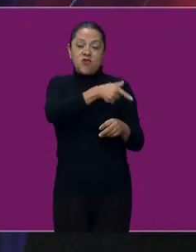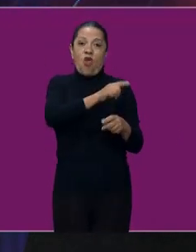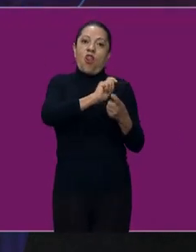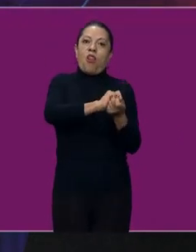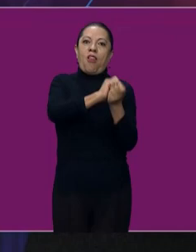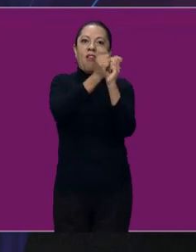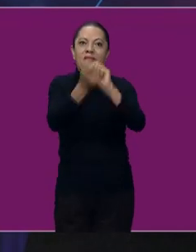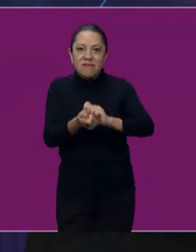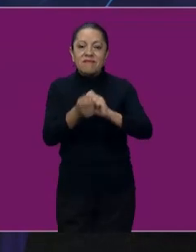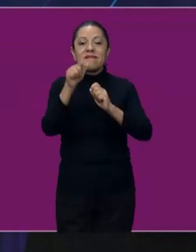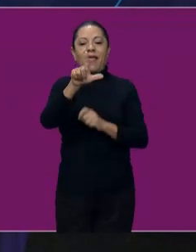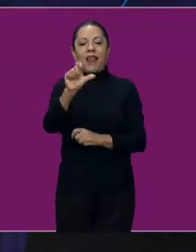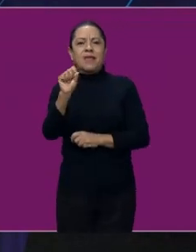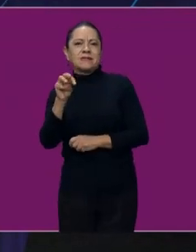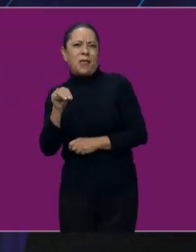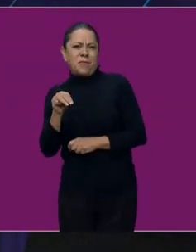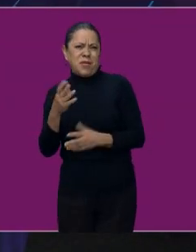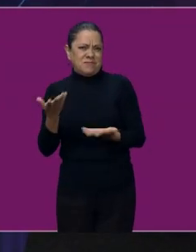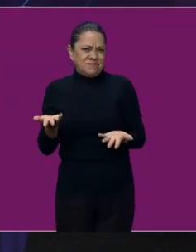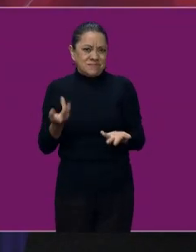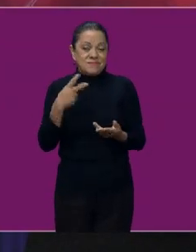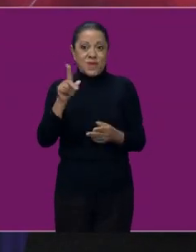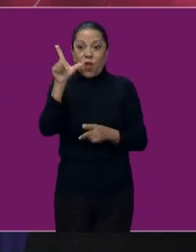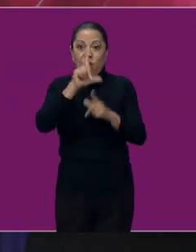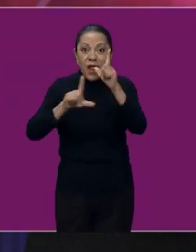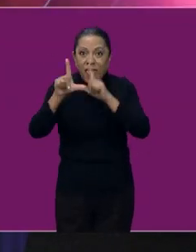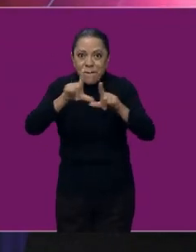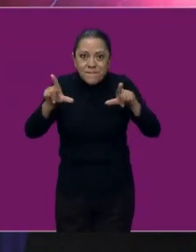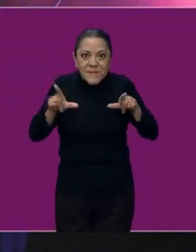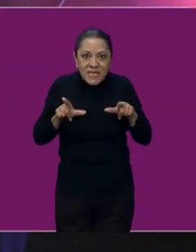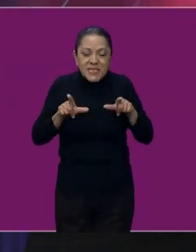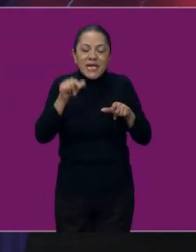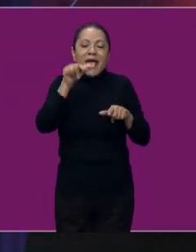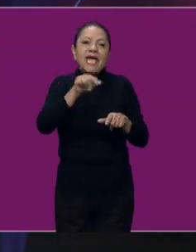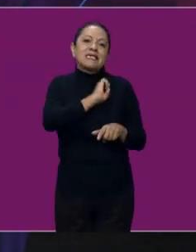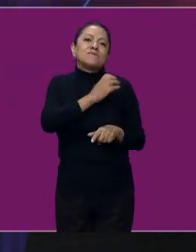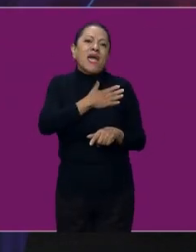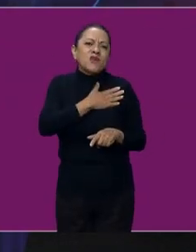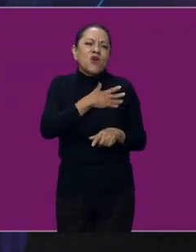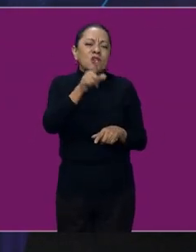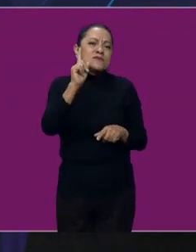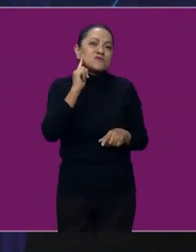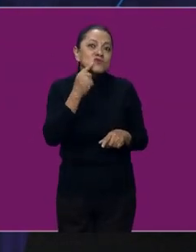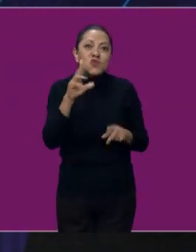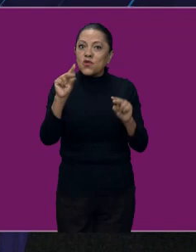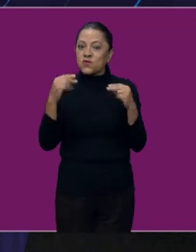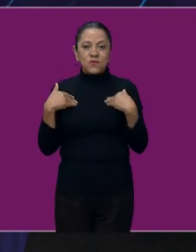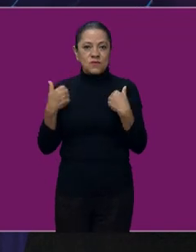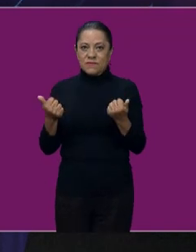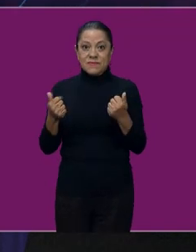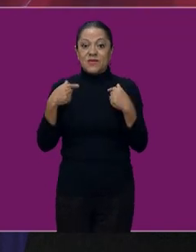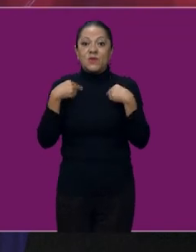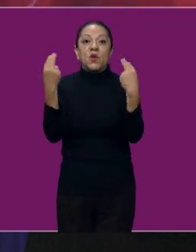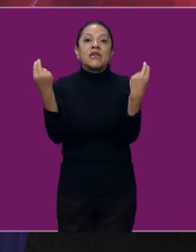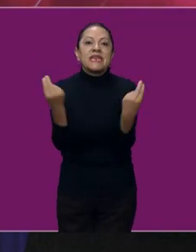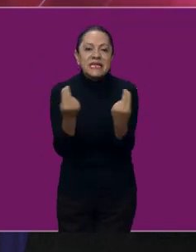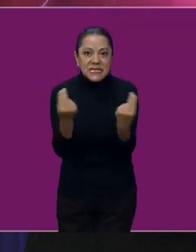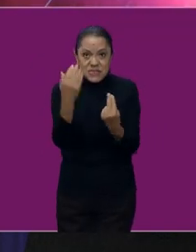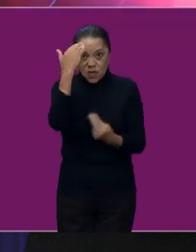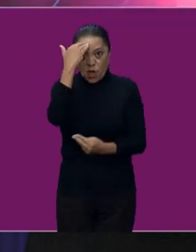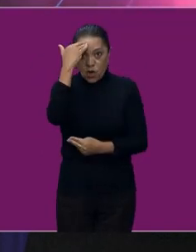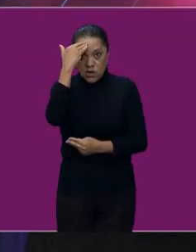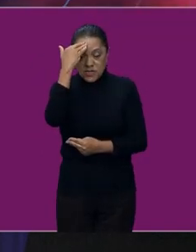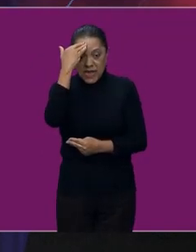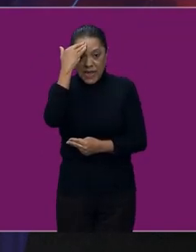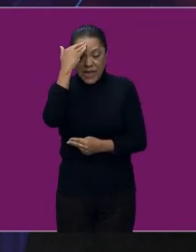el mensaje con la gramática del español y los sordos no lo comprenderían entonces tengo que conocer la gramática de la